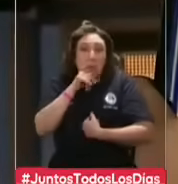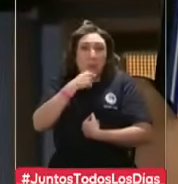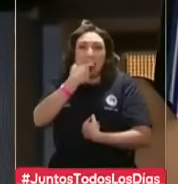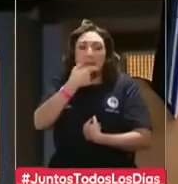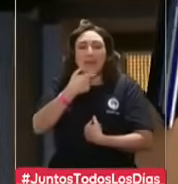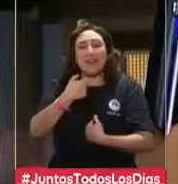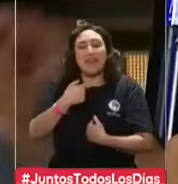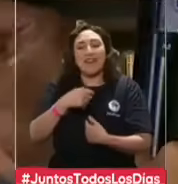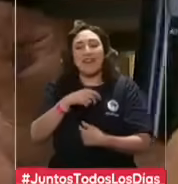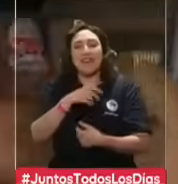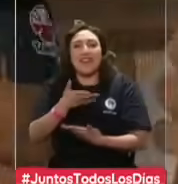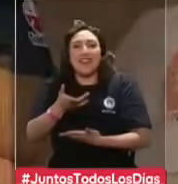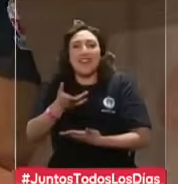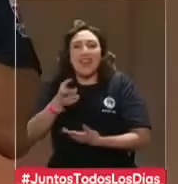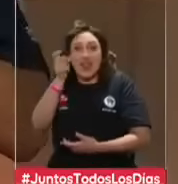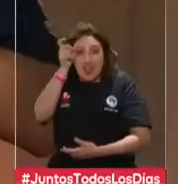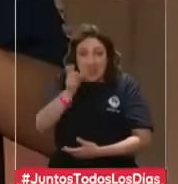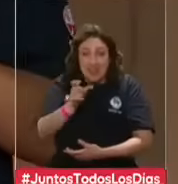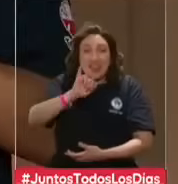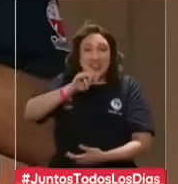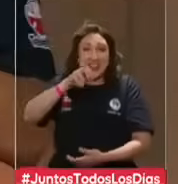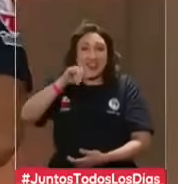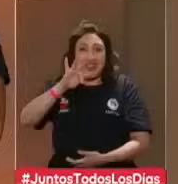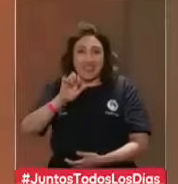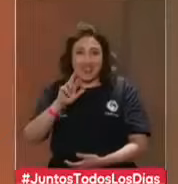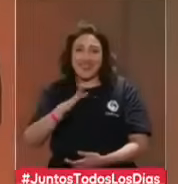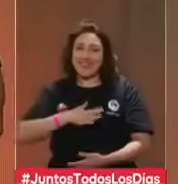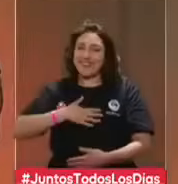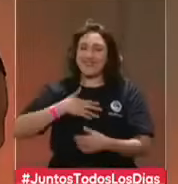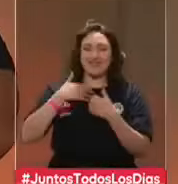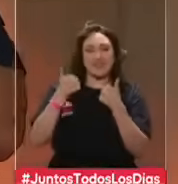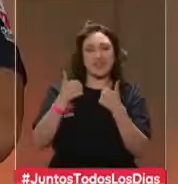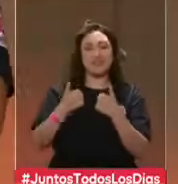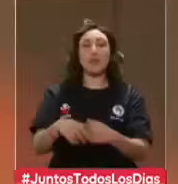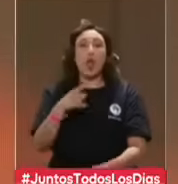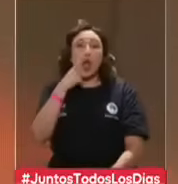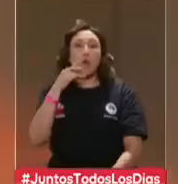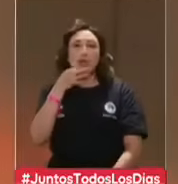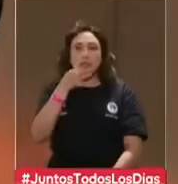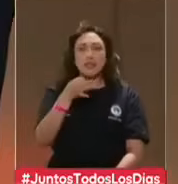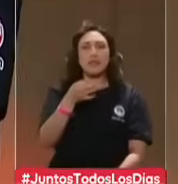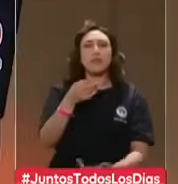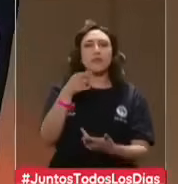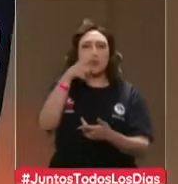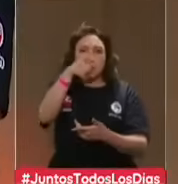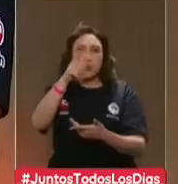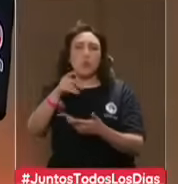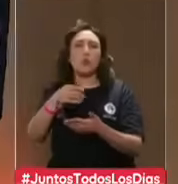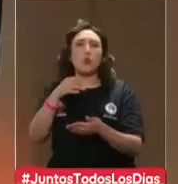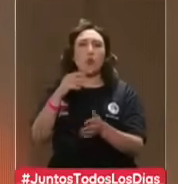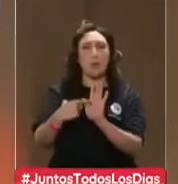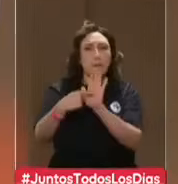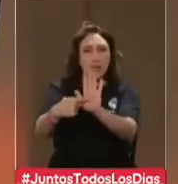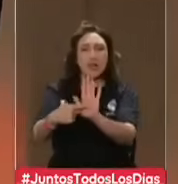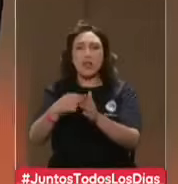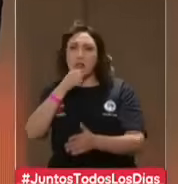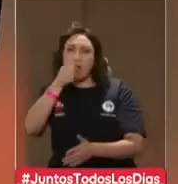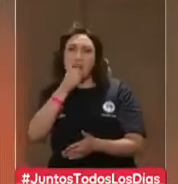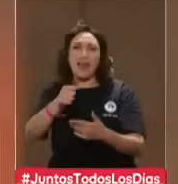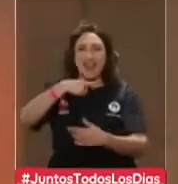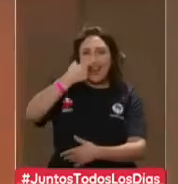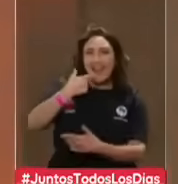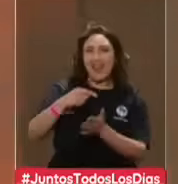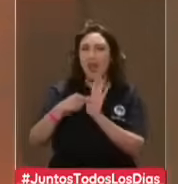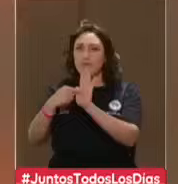yo con eso estoy pagadísimo. ¿Sabes qué, Jennifer? A través de tus stand-up, en los distintos lugares donde tú te presentas, a través de